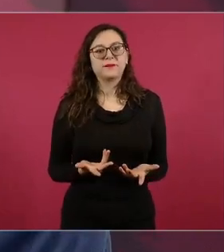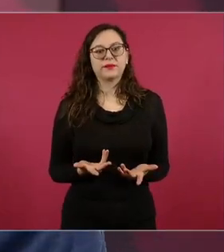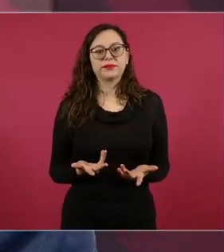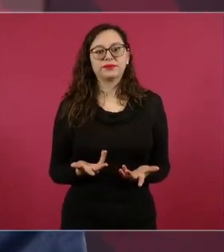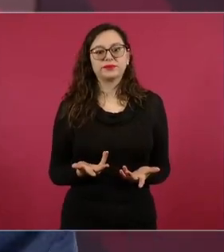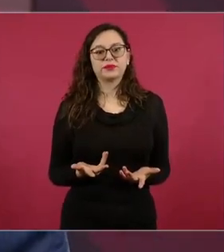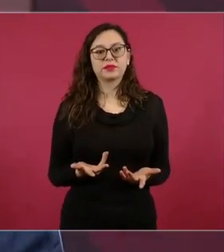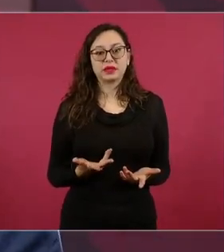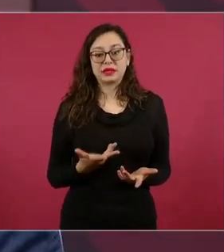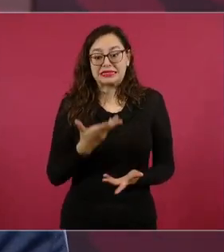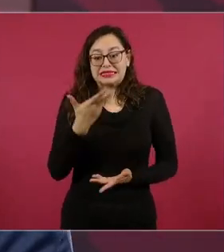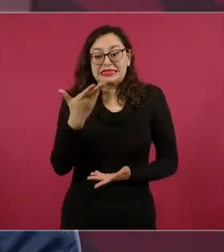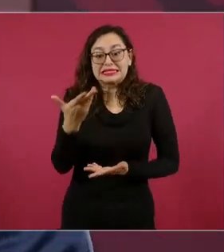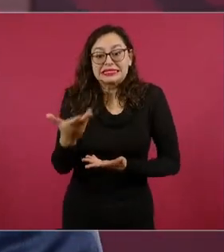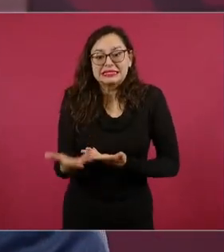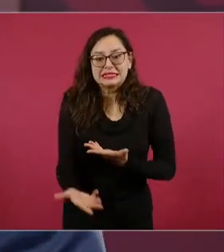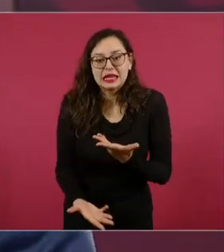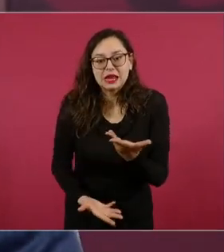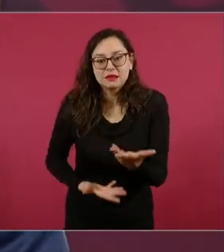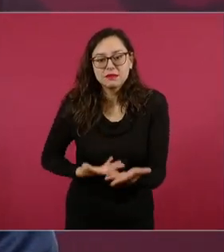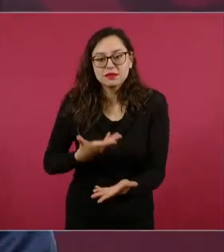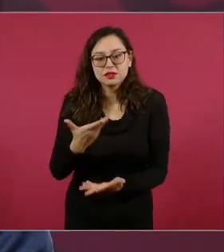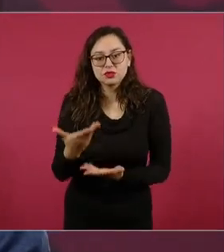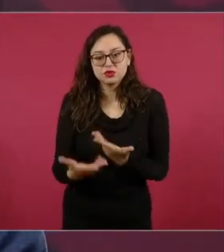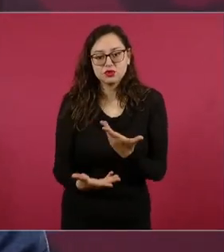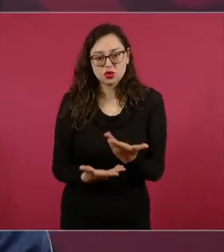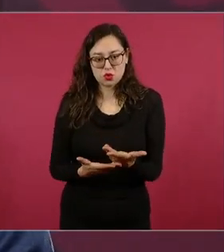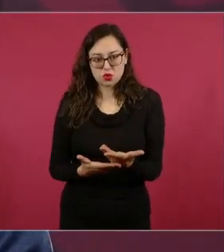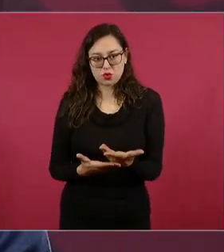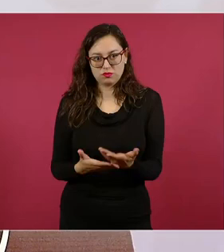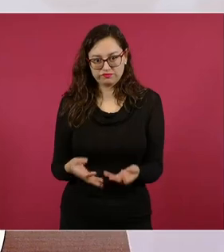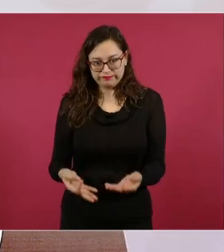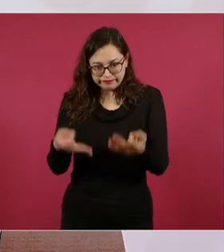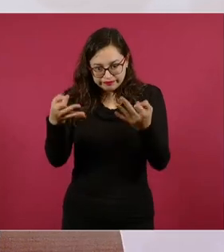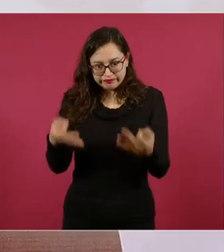auténticos servidores públicos.